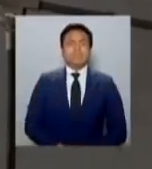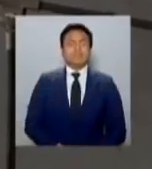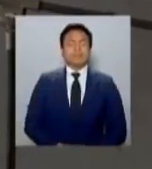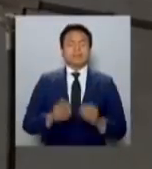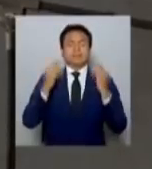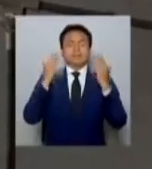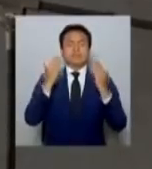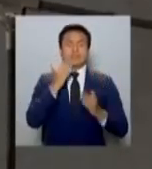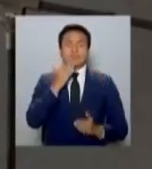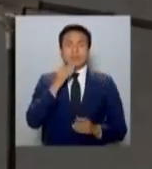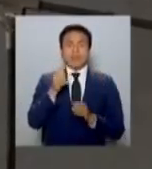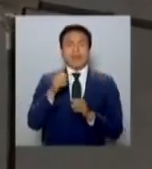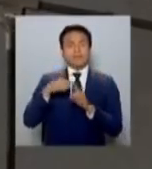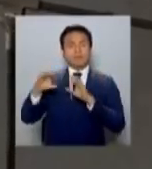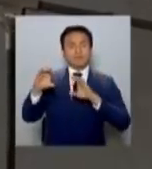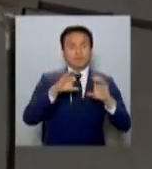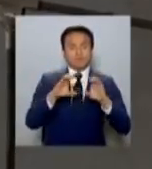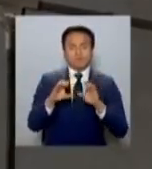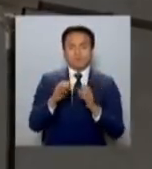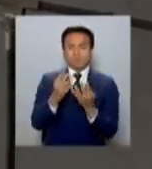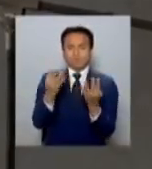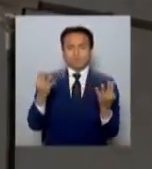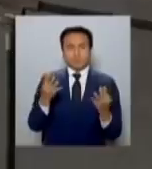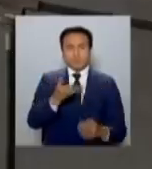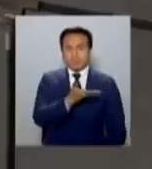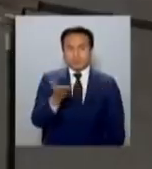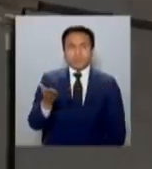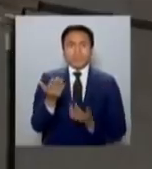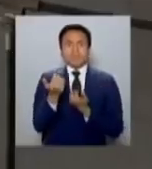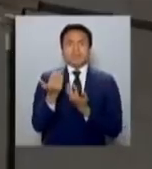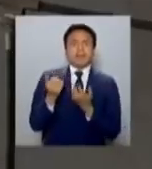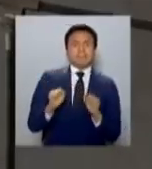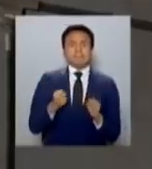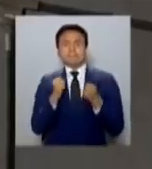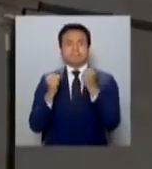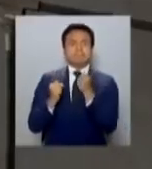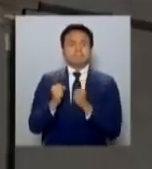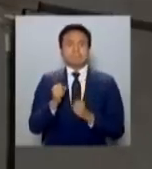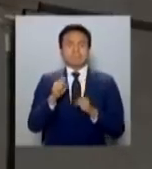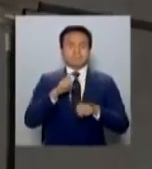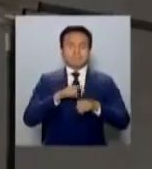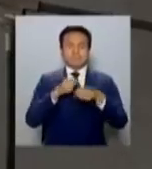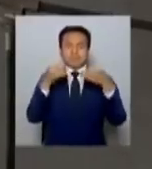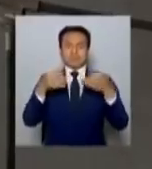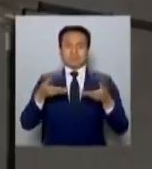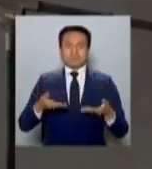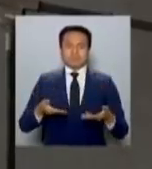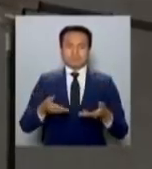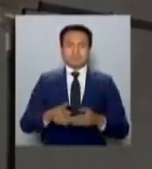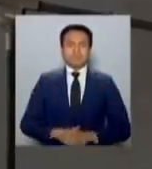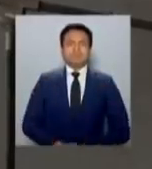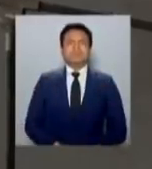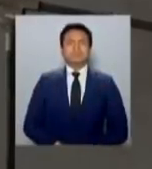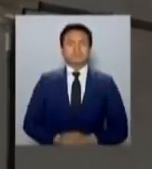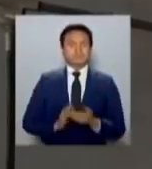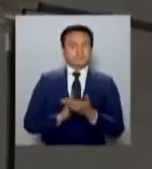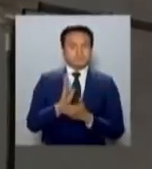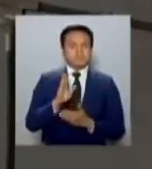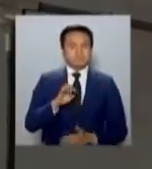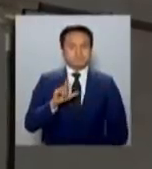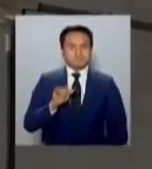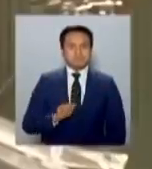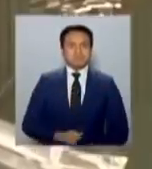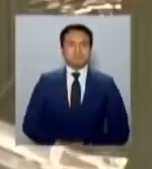profesionalmente gente totalmente de primera línea y con bastante experiencia. Pero dice que Marcel lo conoció en Cambridge, que es más joven pero que estudió ahí, y a Nicolás